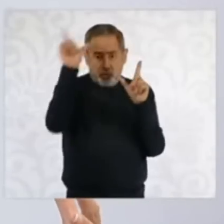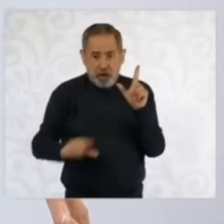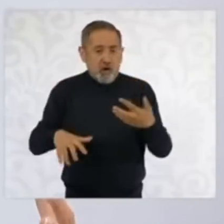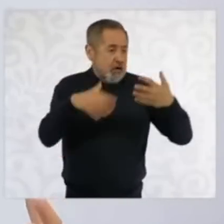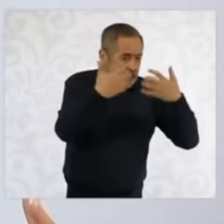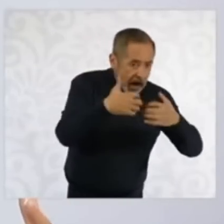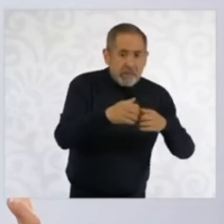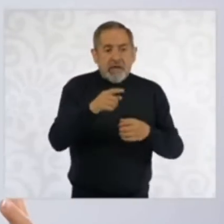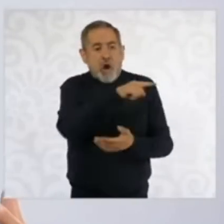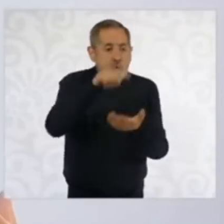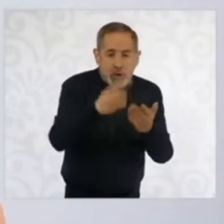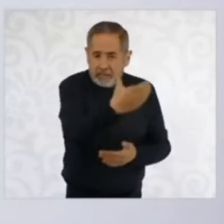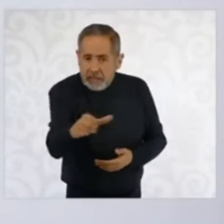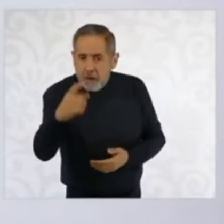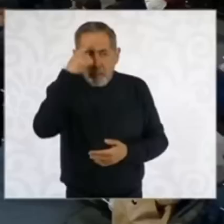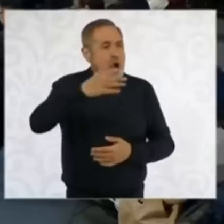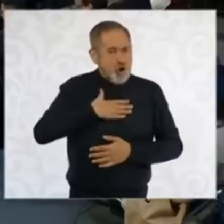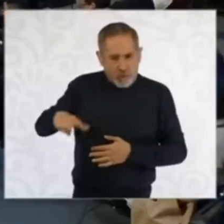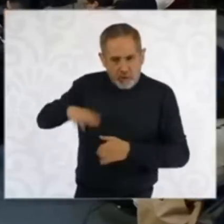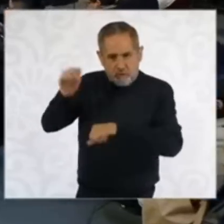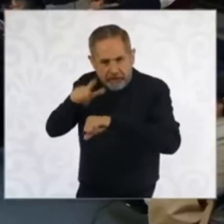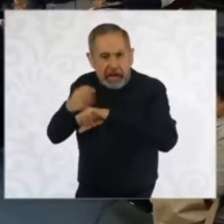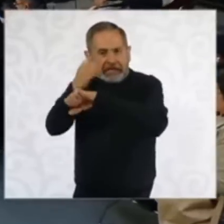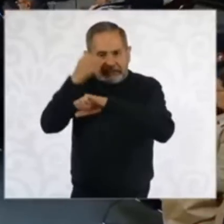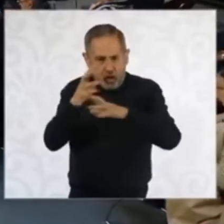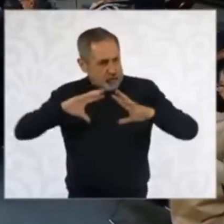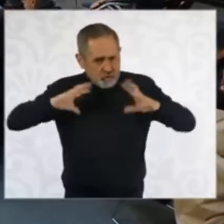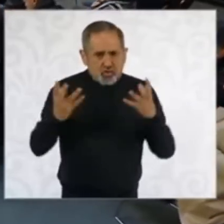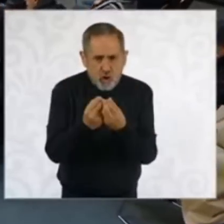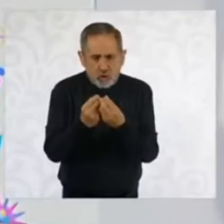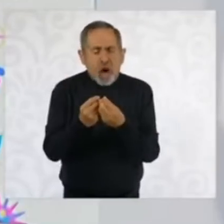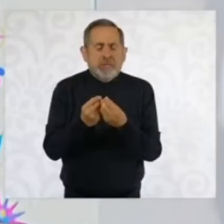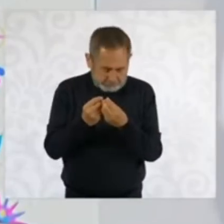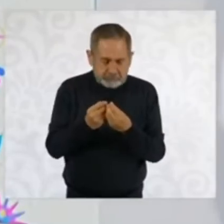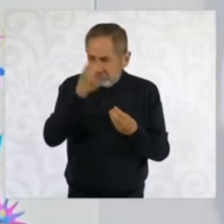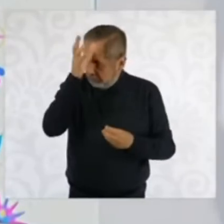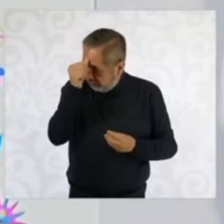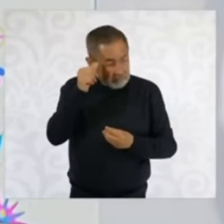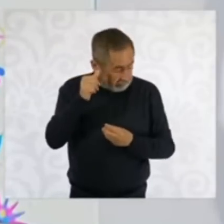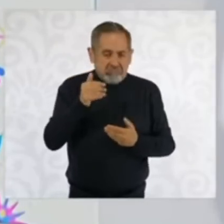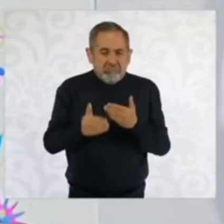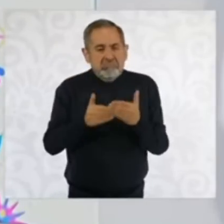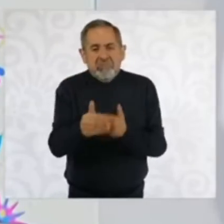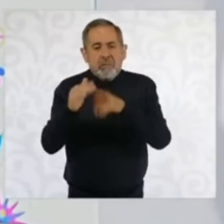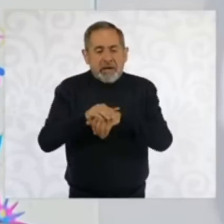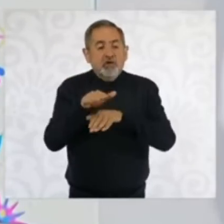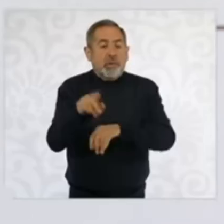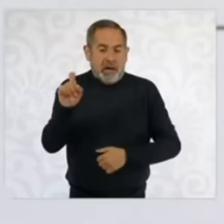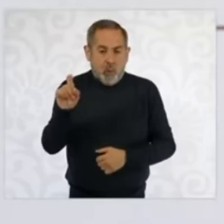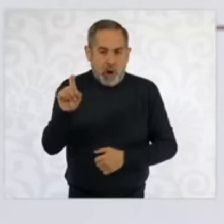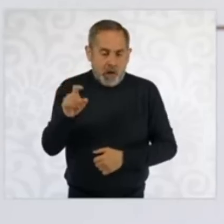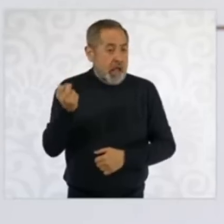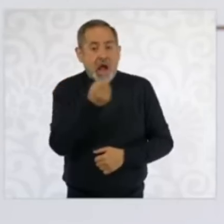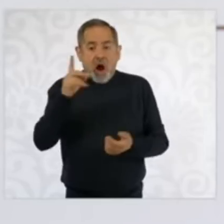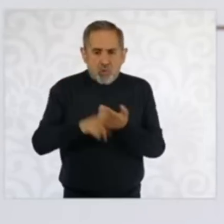industriales, distritos de riego, el gobierno federal, para avanzar mucho más en este proceso. Inclusive muchos están